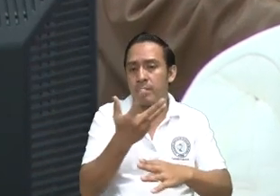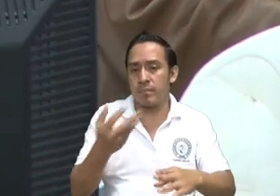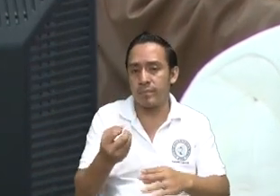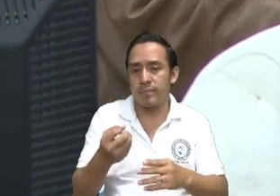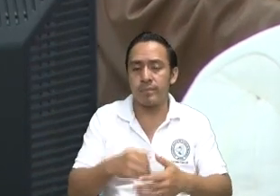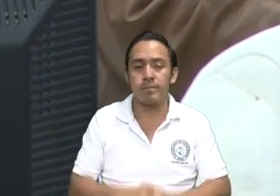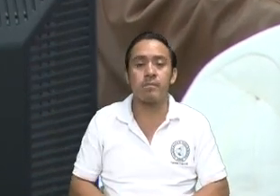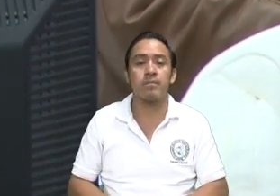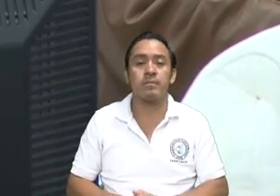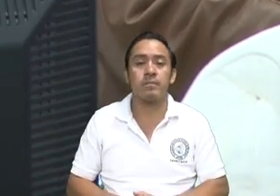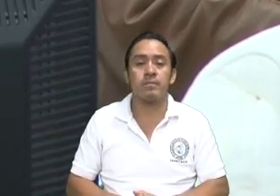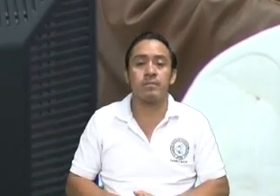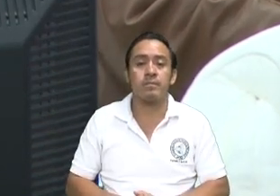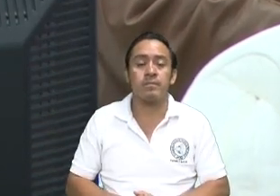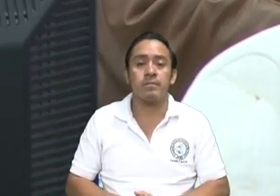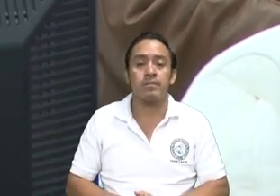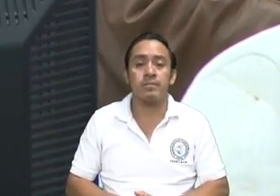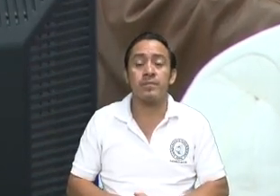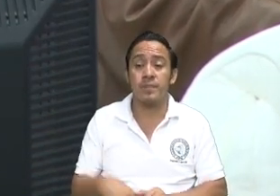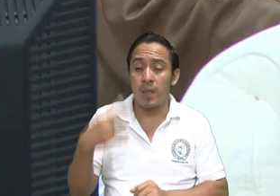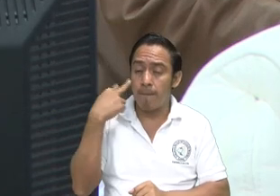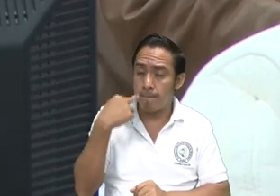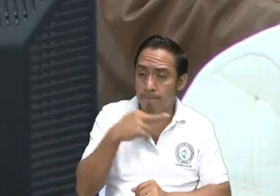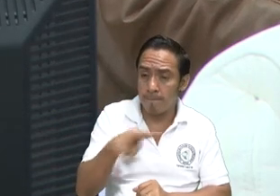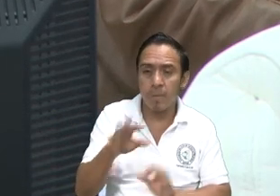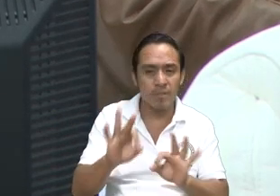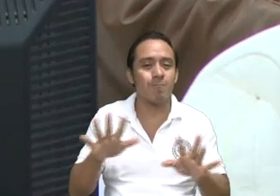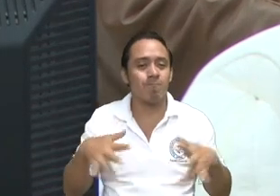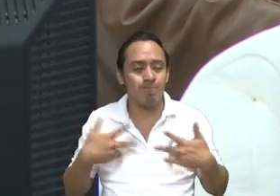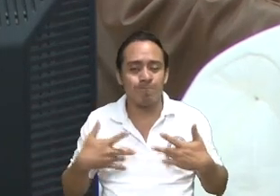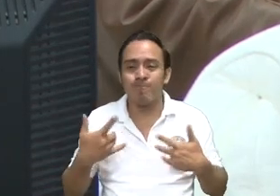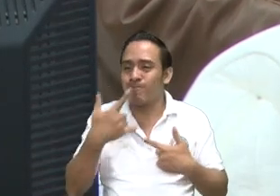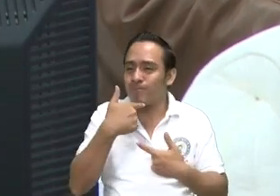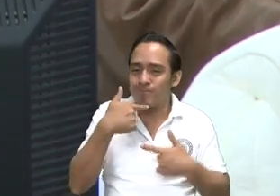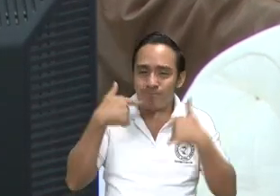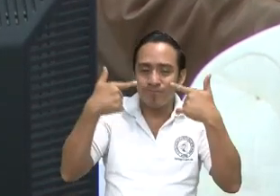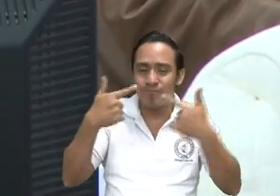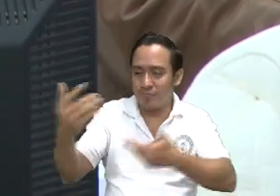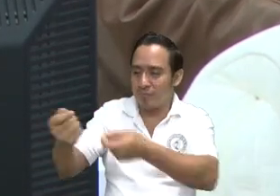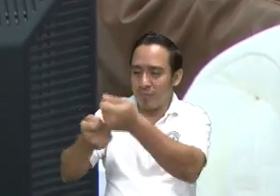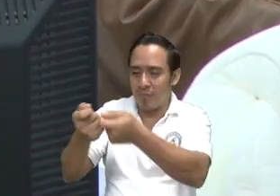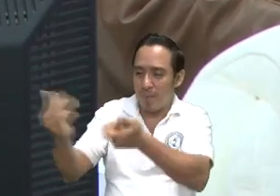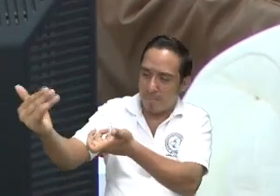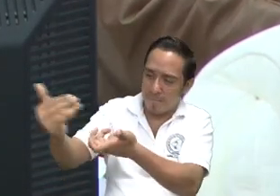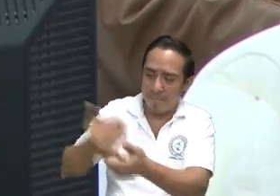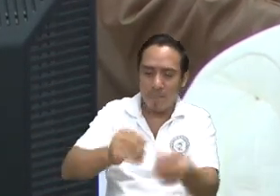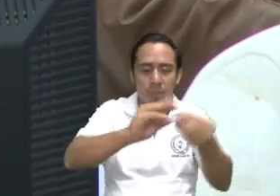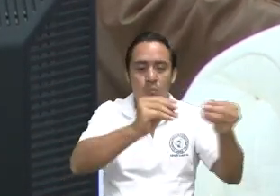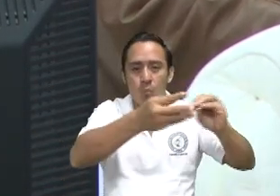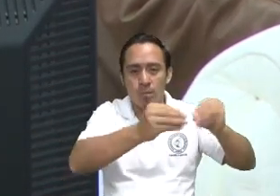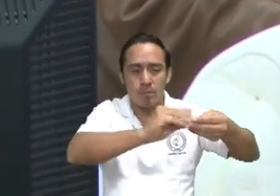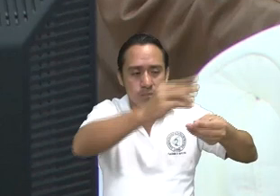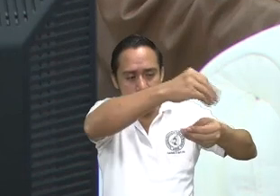y todas. Se miraba reflejada la alegría en los jóvenes cortando café, algodón,